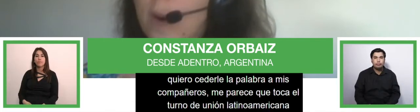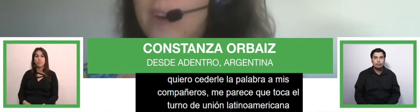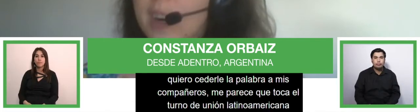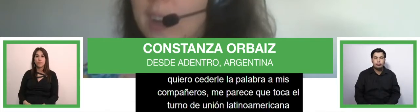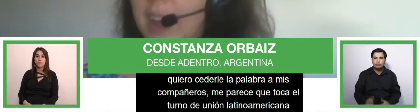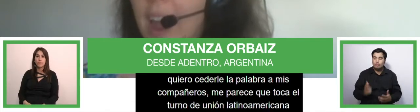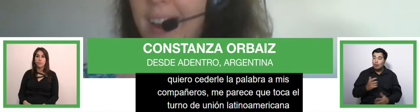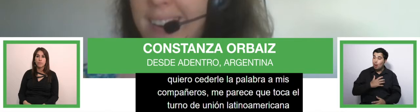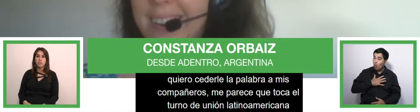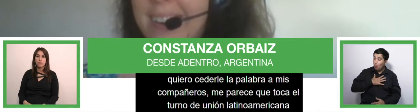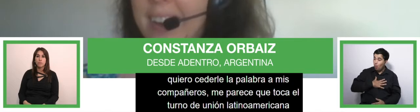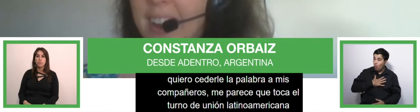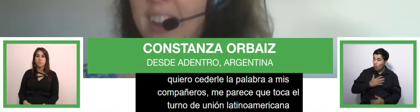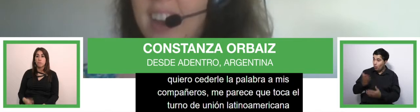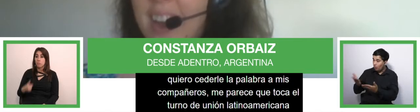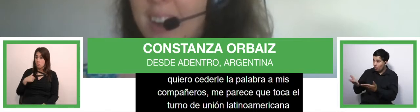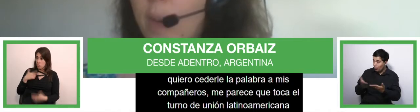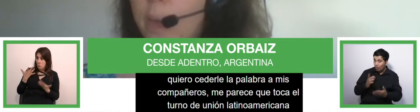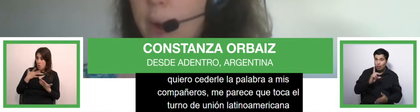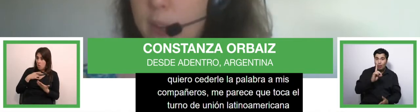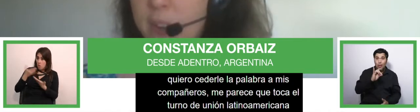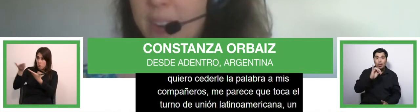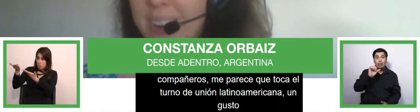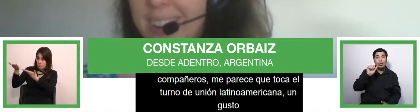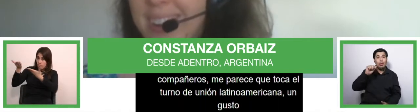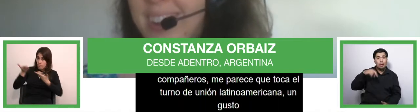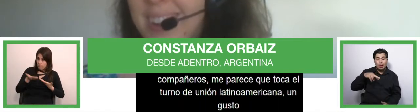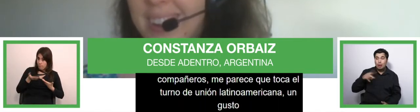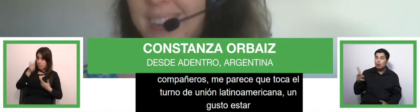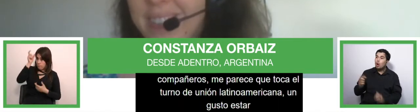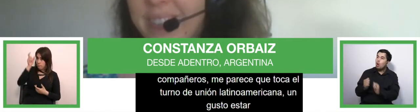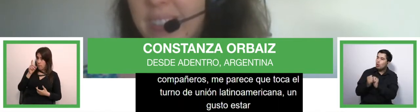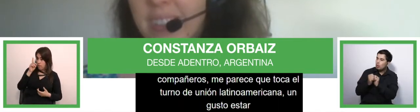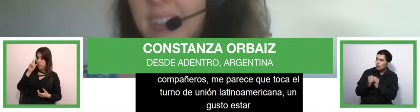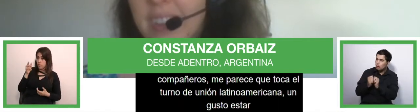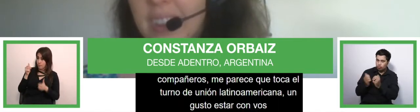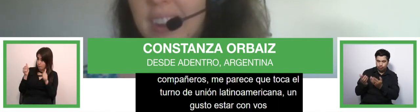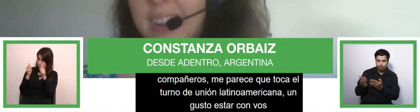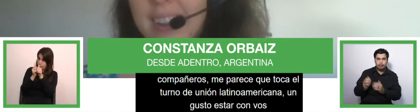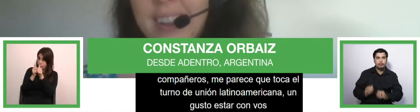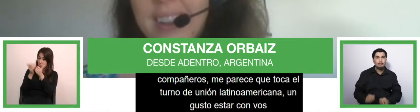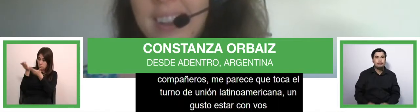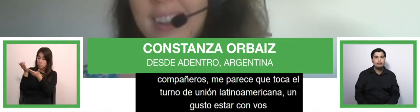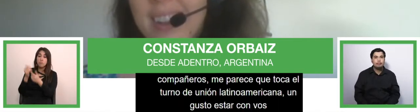Un gusto, Diane, estar con vos.